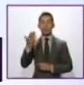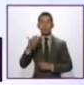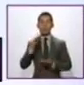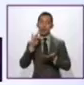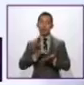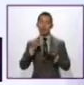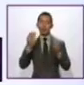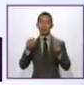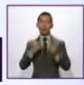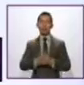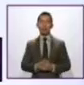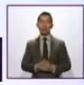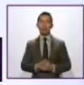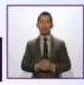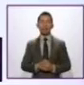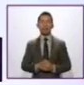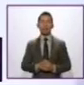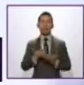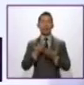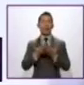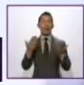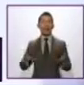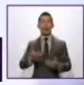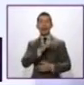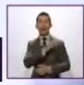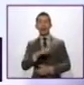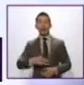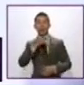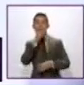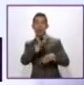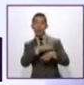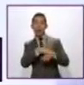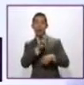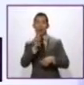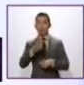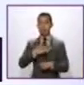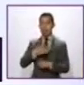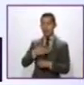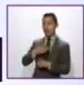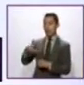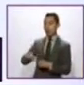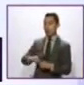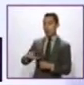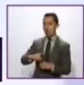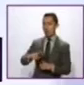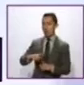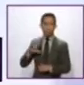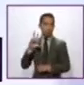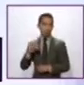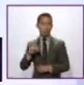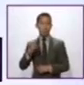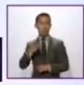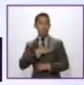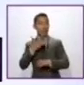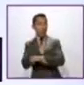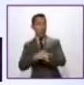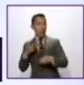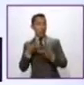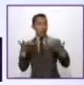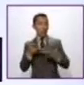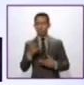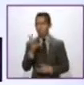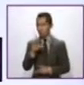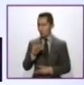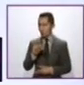gracias. Algo que tenemos que entender, candidatos, es que no es mi gobierno, no es mi gestión y no